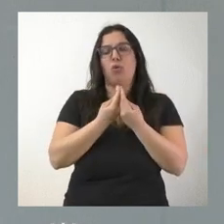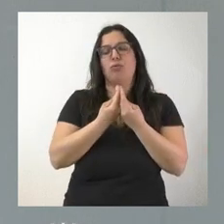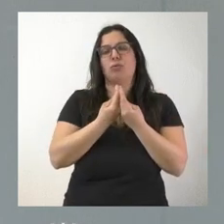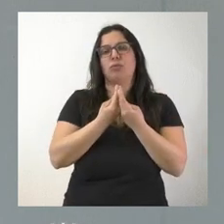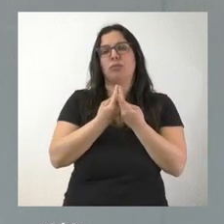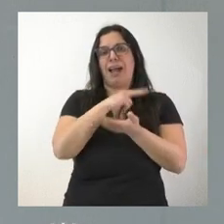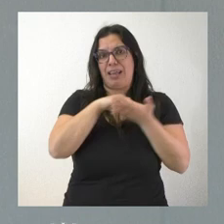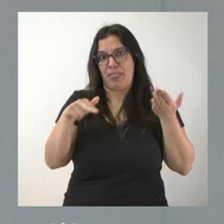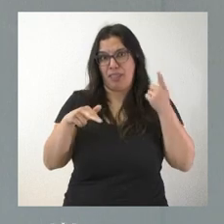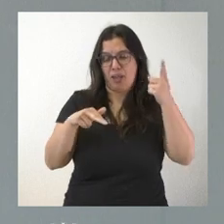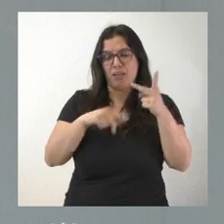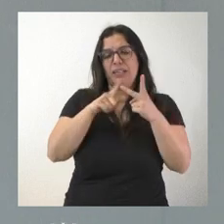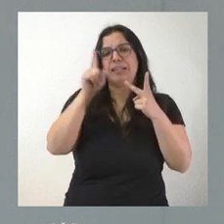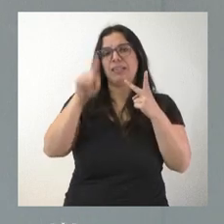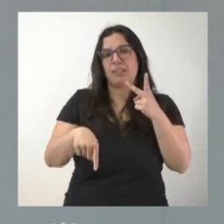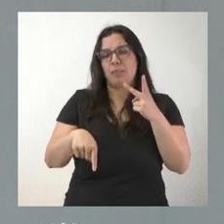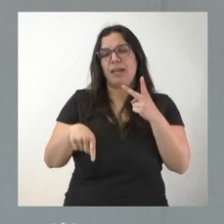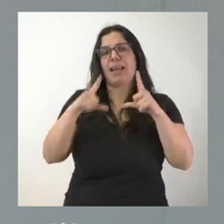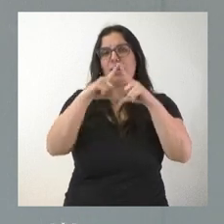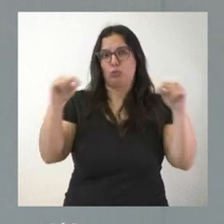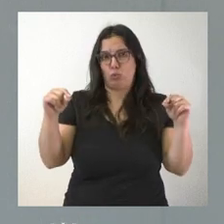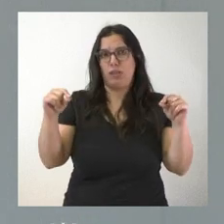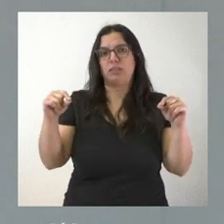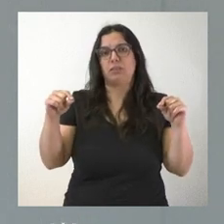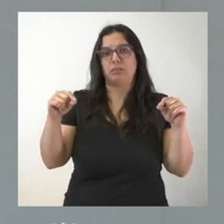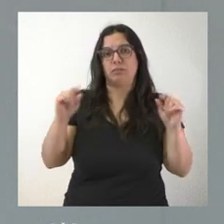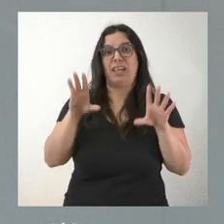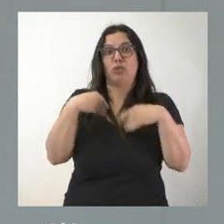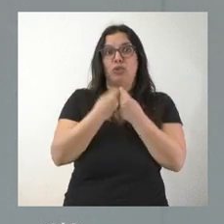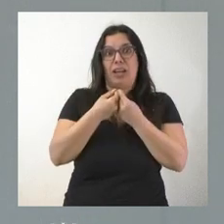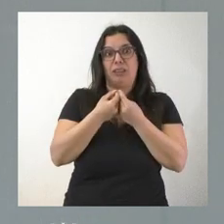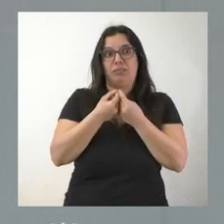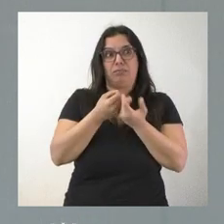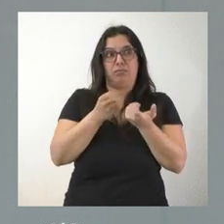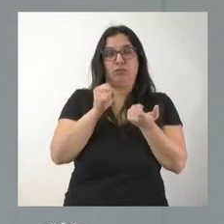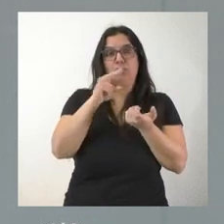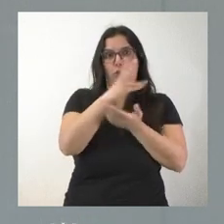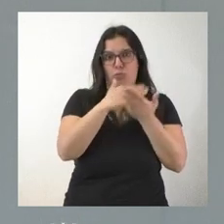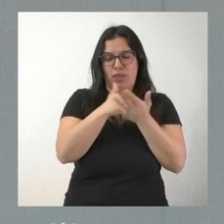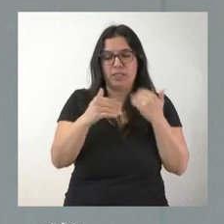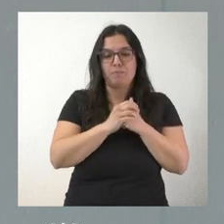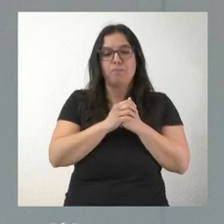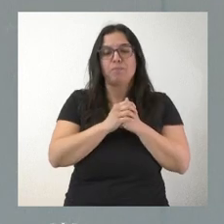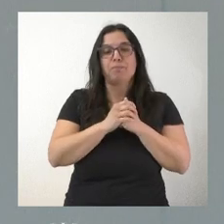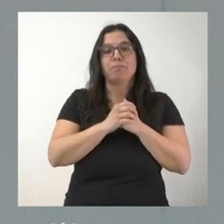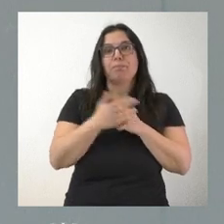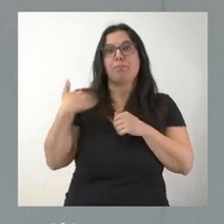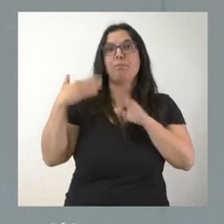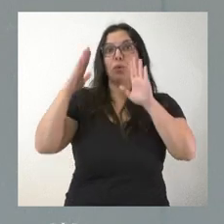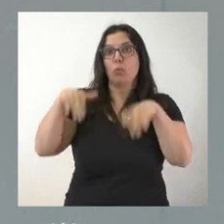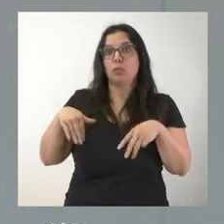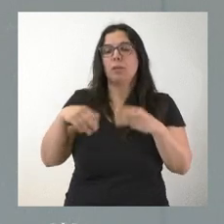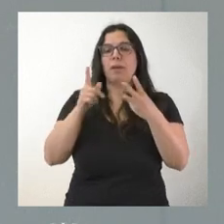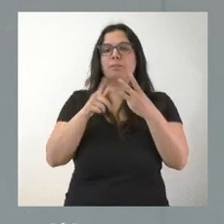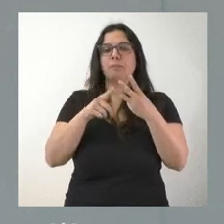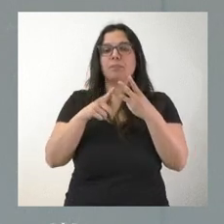comunidad de Galicia y con la comunidad de Asturias y somos hasta once comunidad autónomas más y la última pregunta es verdad que desde que cambió el